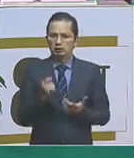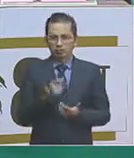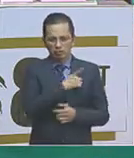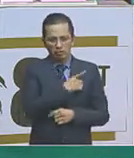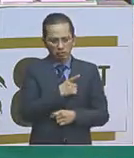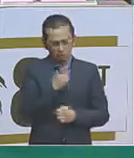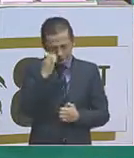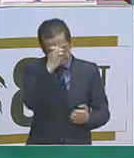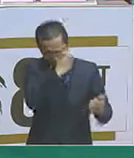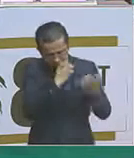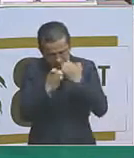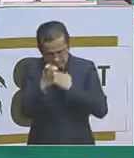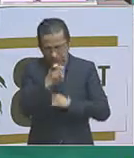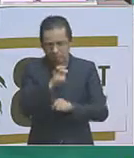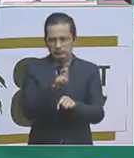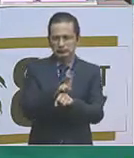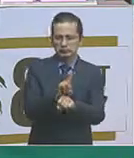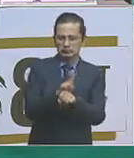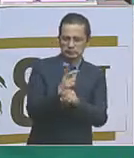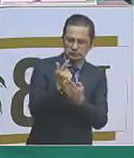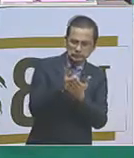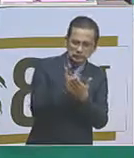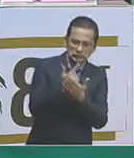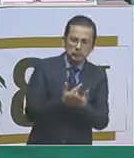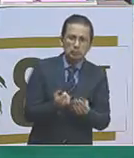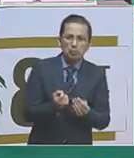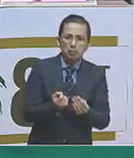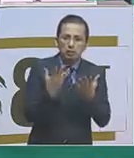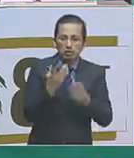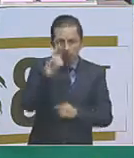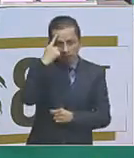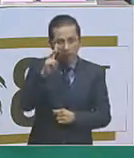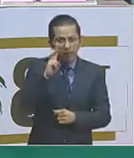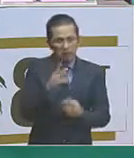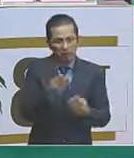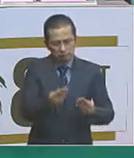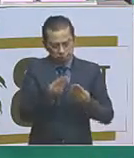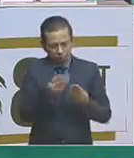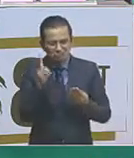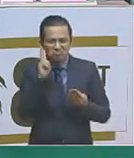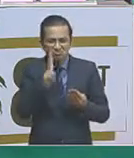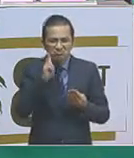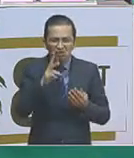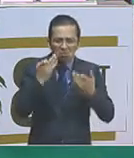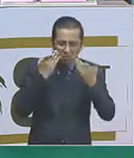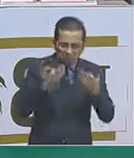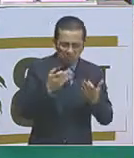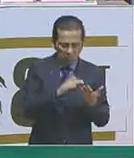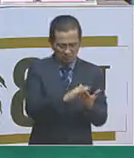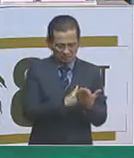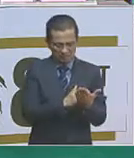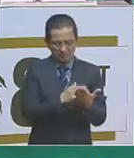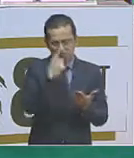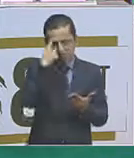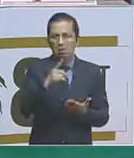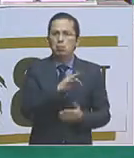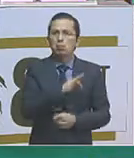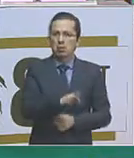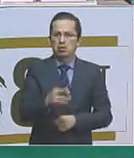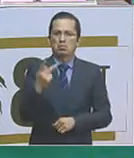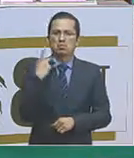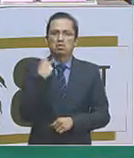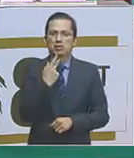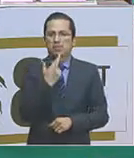estudiar constantemente para tener hechos y evidencias que sirvan de insumo para hacer mejor política